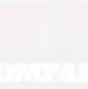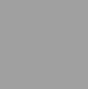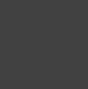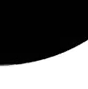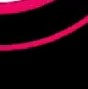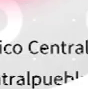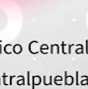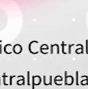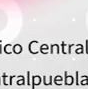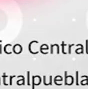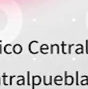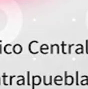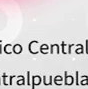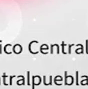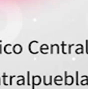12